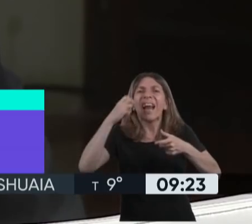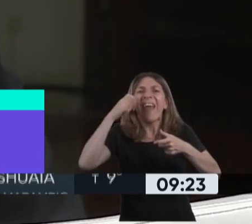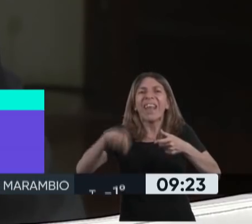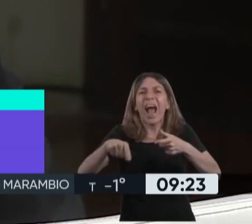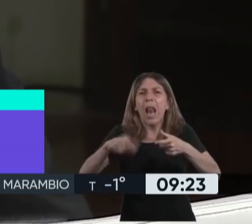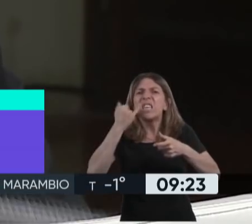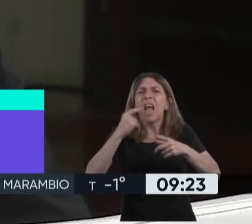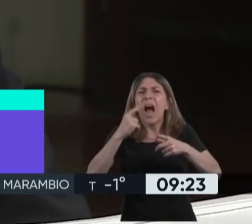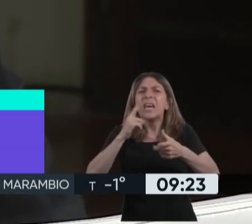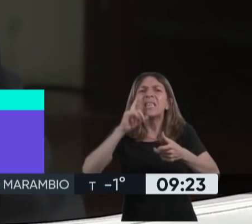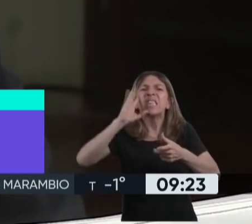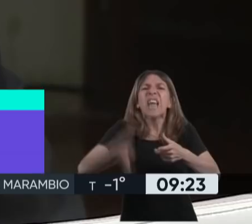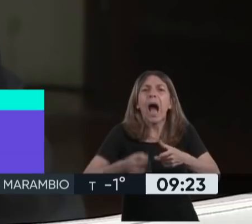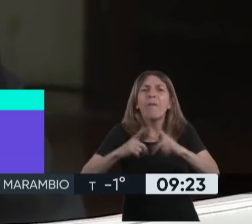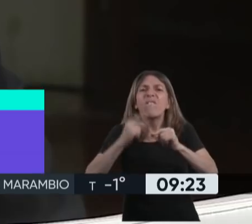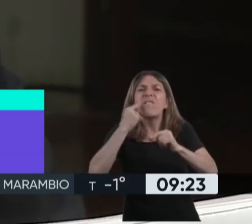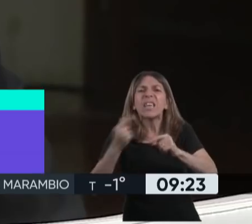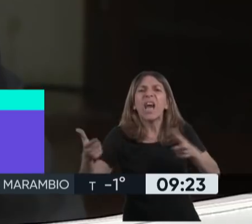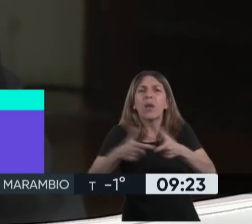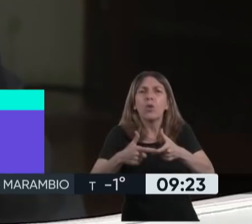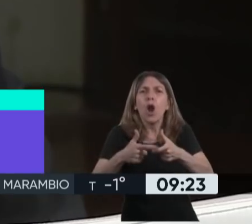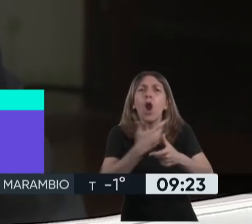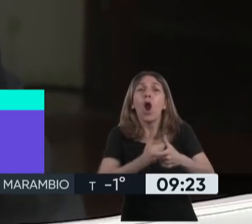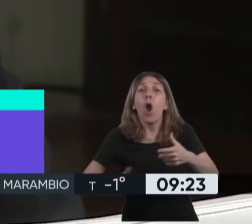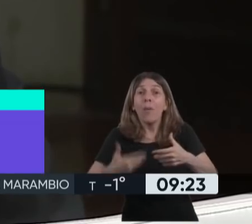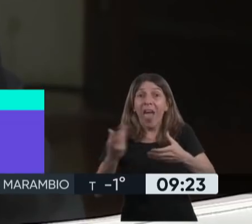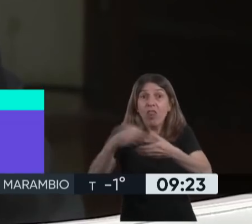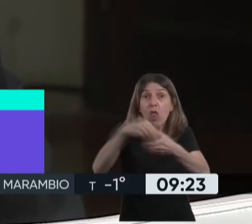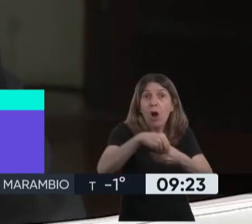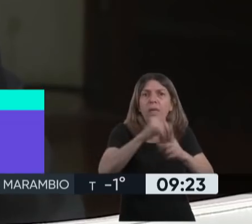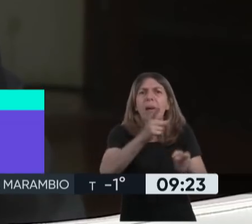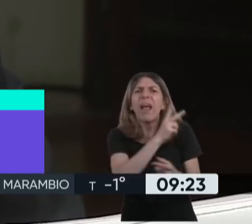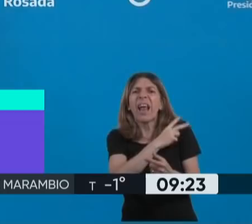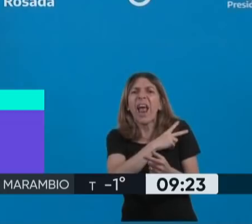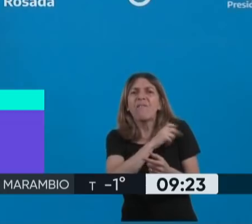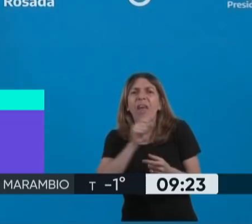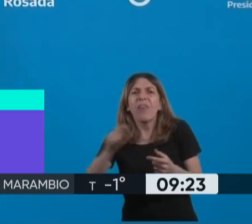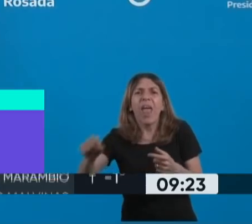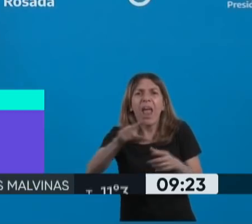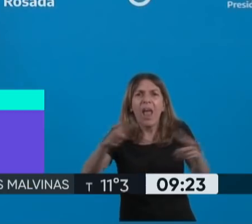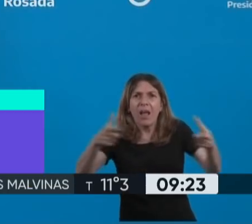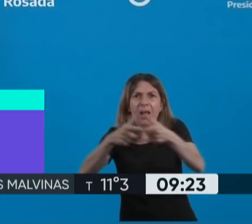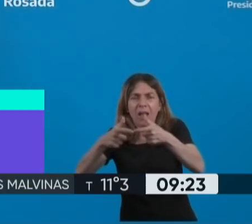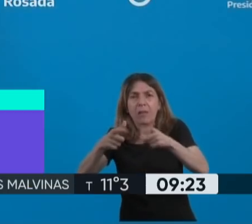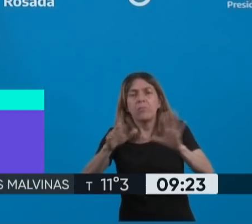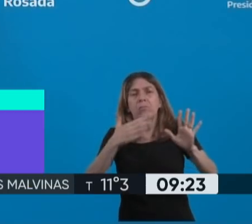el formato, si van a estar los gobernadores y también los jefes parlamentarios de esas bancadas. Gracias.